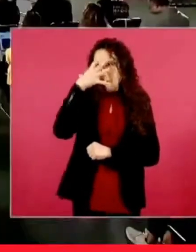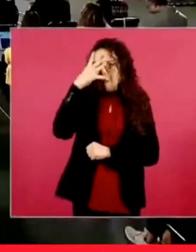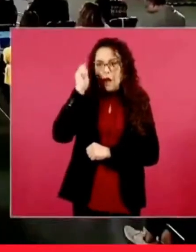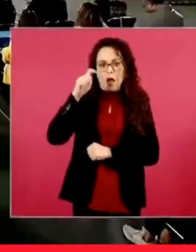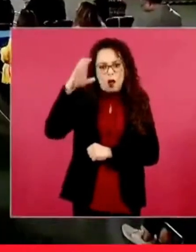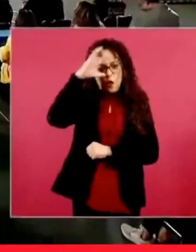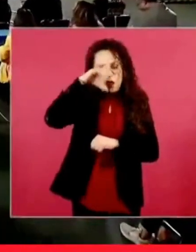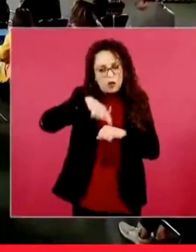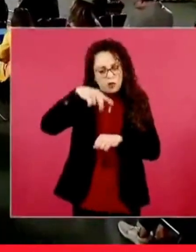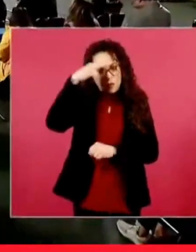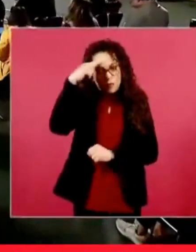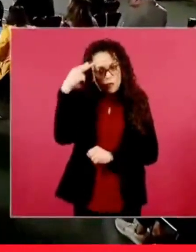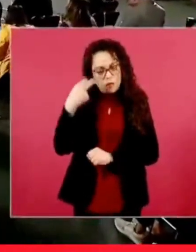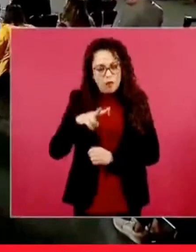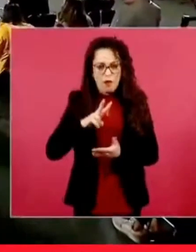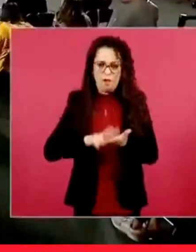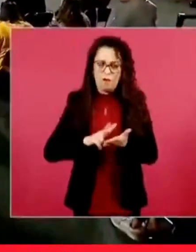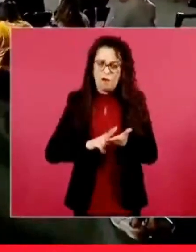pensamiento conservador